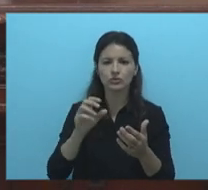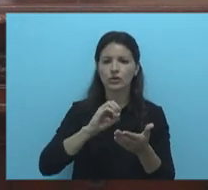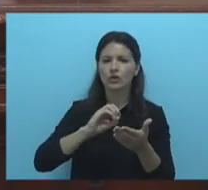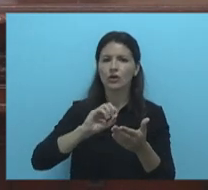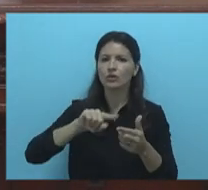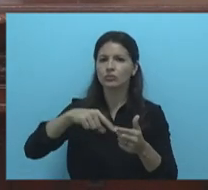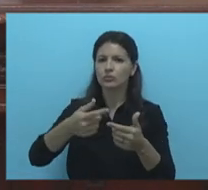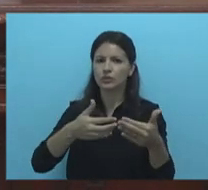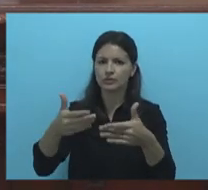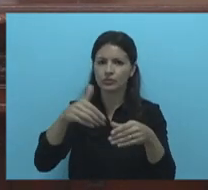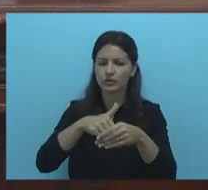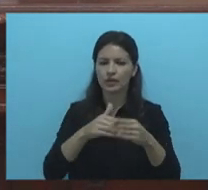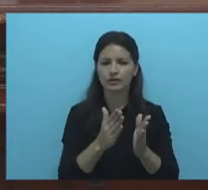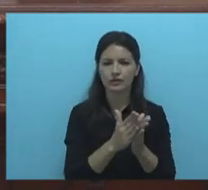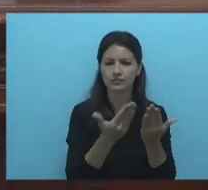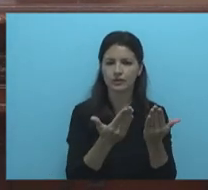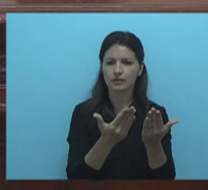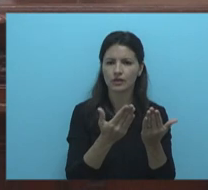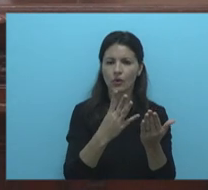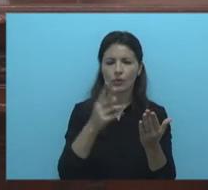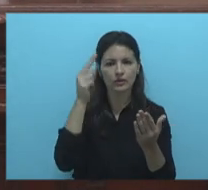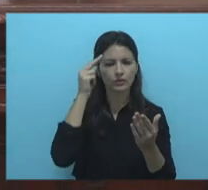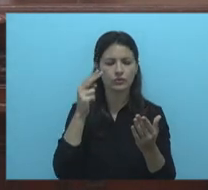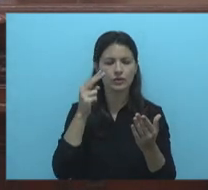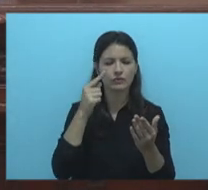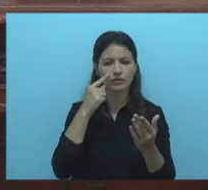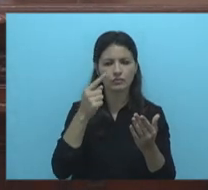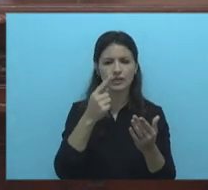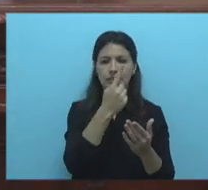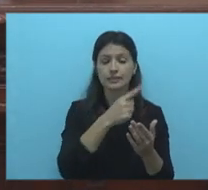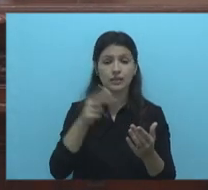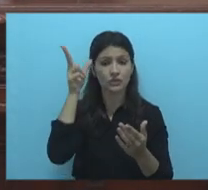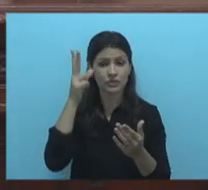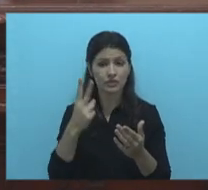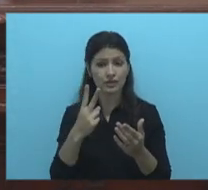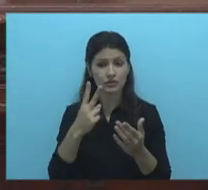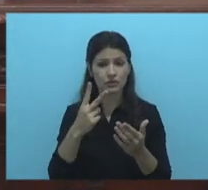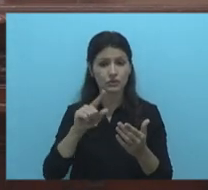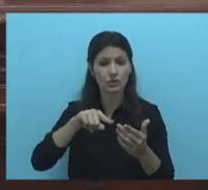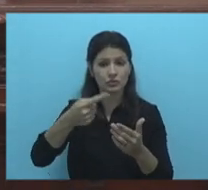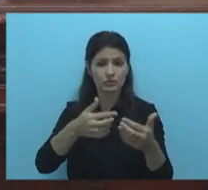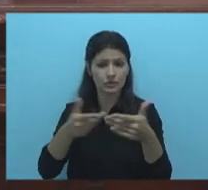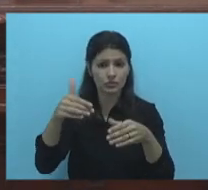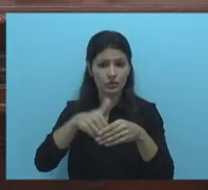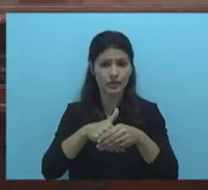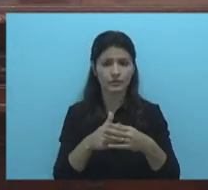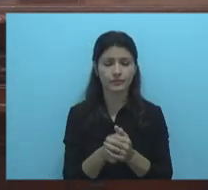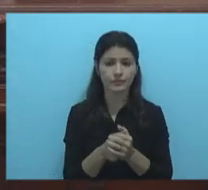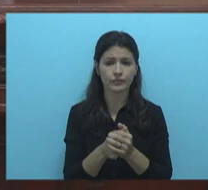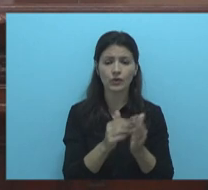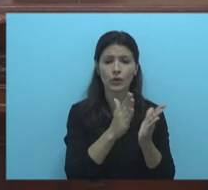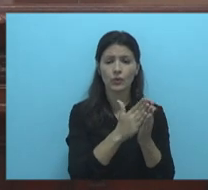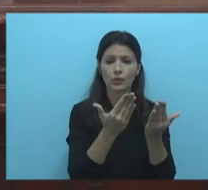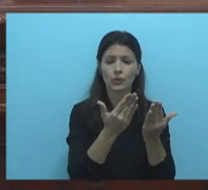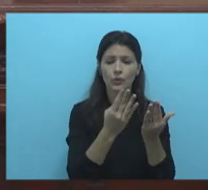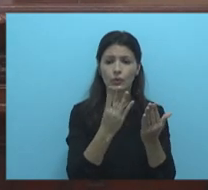preferencia para una sesión. Para el expediente 48.182, preferencia para una sesión. Para el